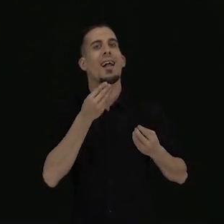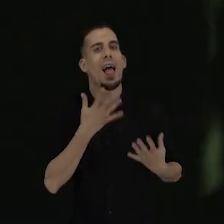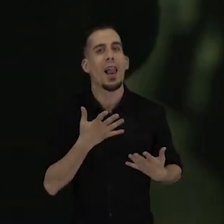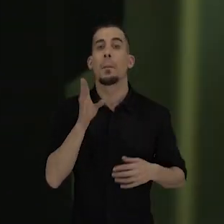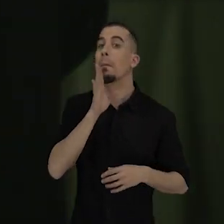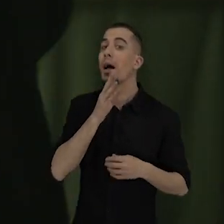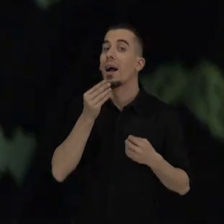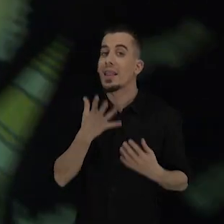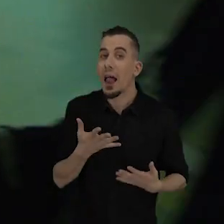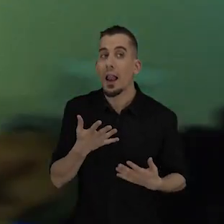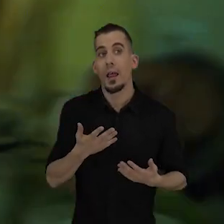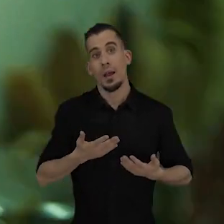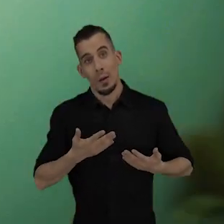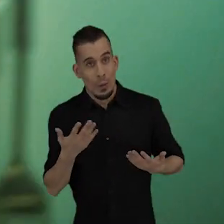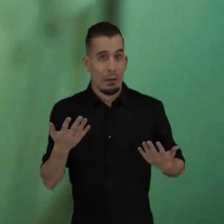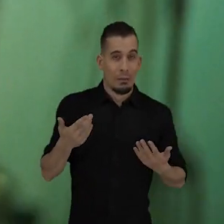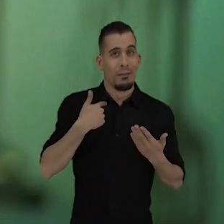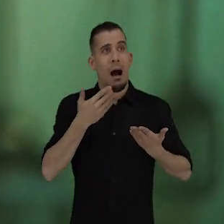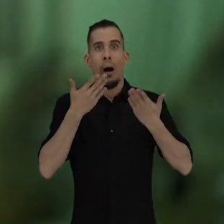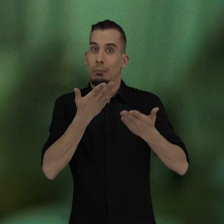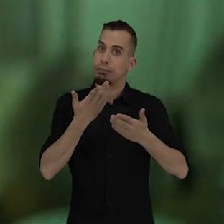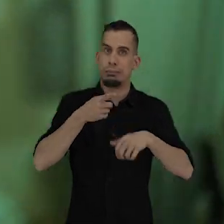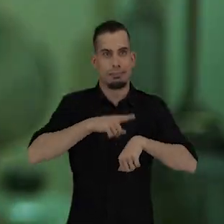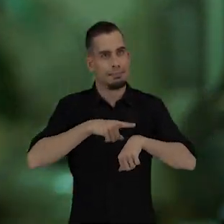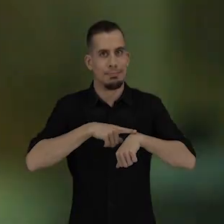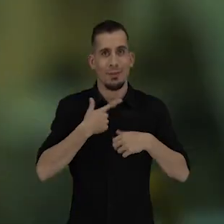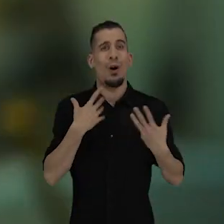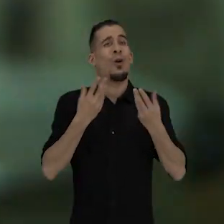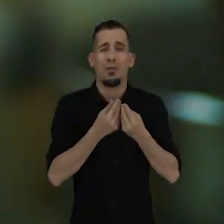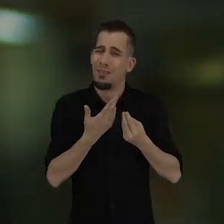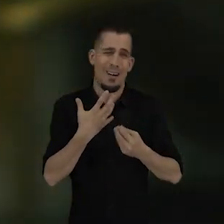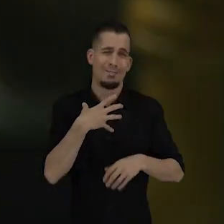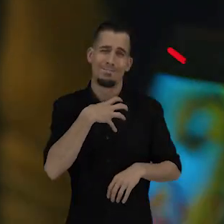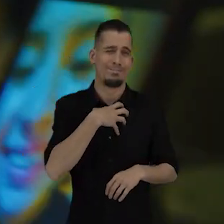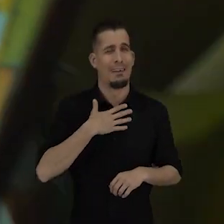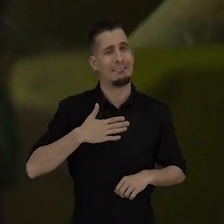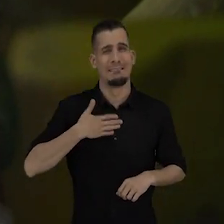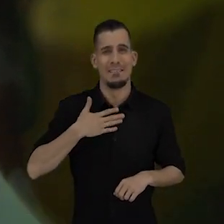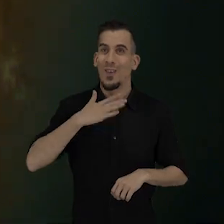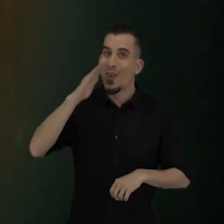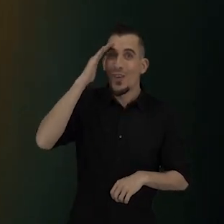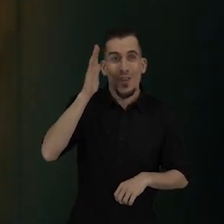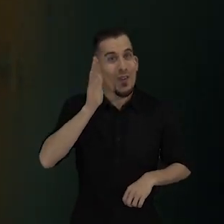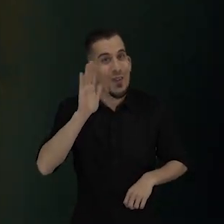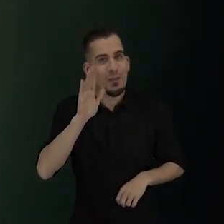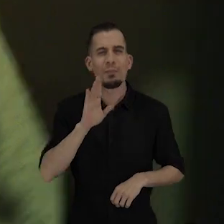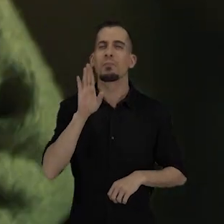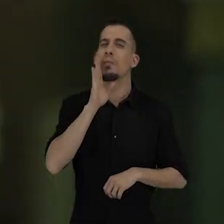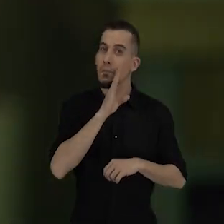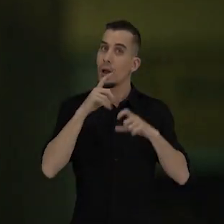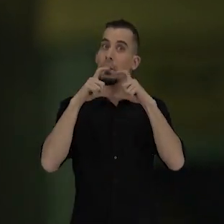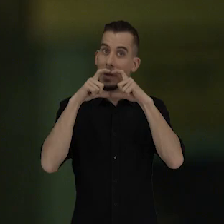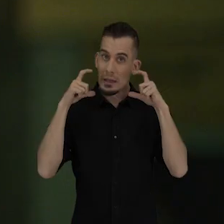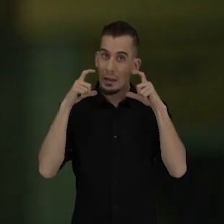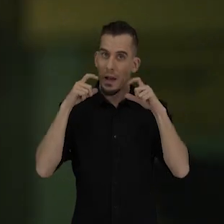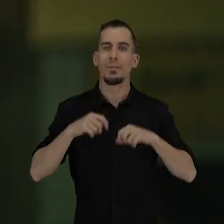¿Cómo lleva la salsa, Angelita? ¿Cómo va, mamá? Bueno, échame una mano porque es que no llegamos. Qué lástima que no podamos estar juntas. Buenas.